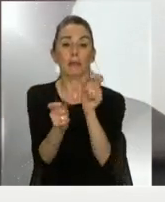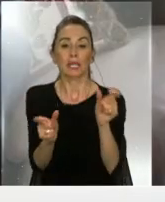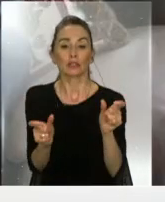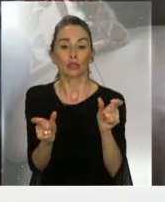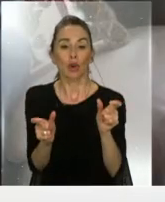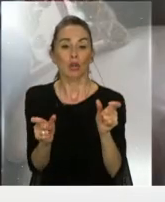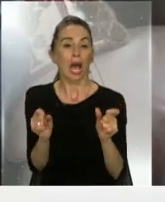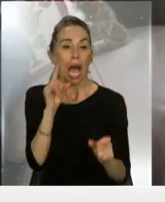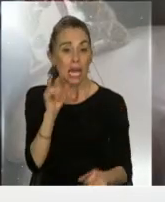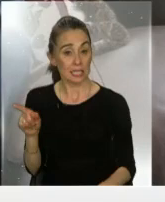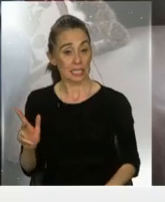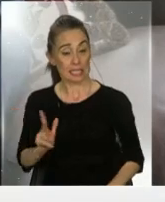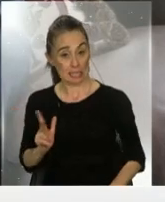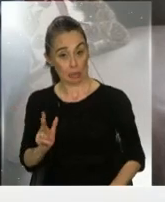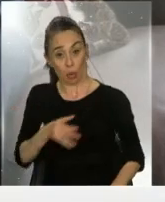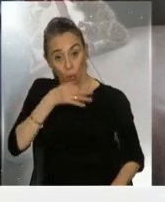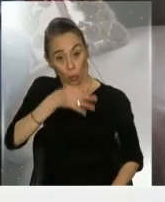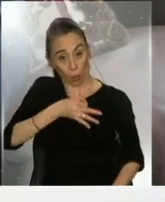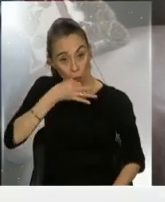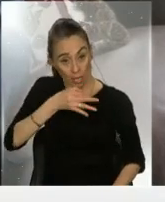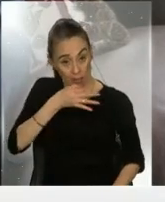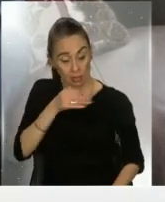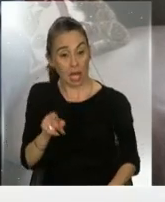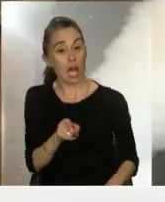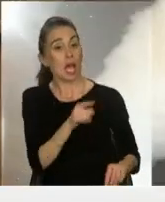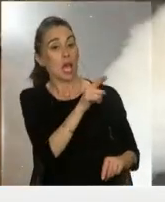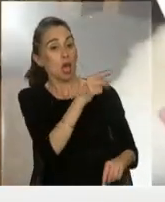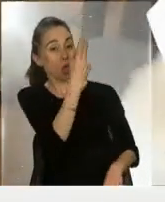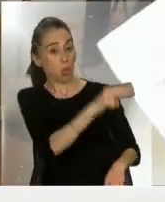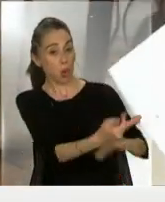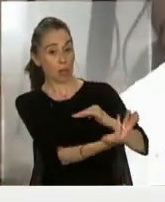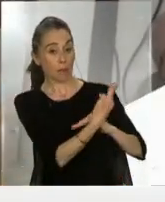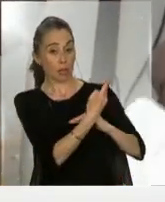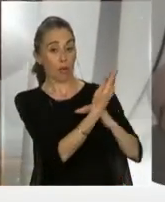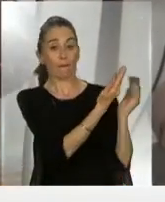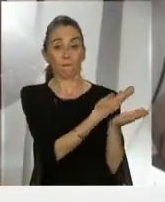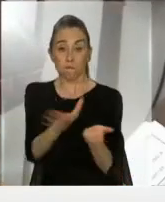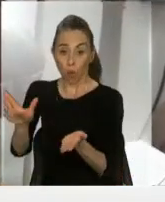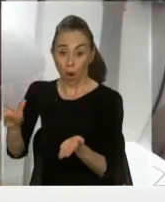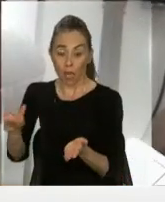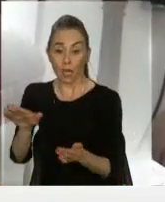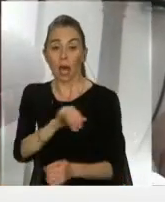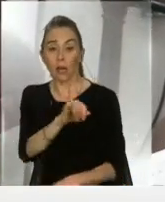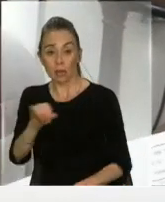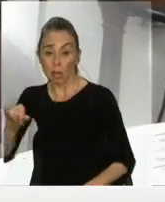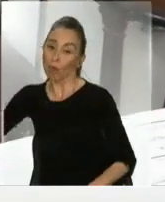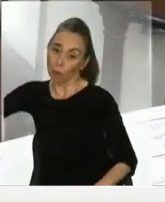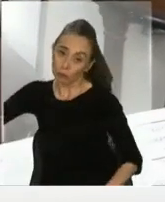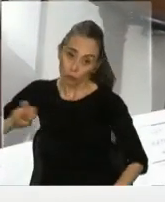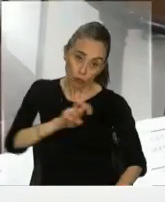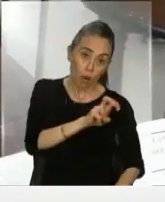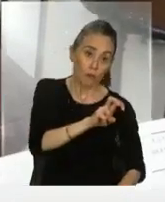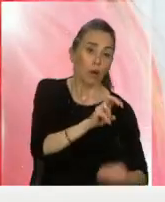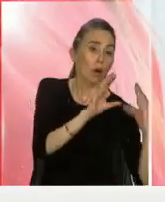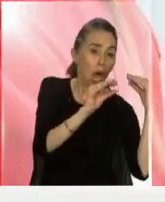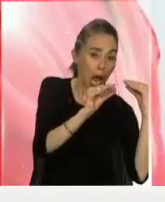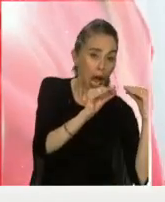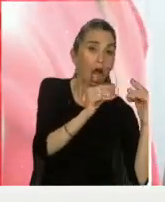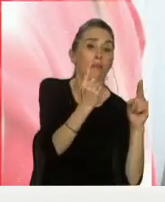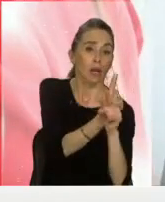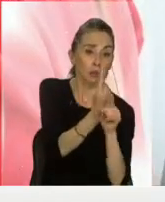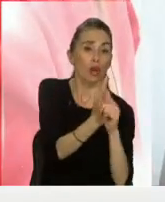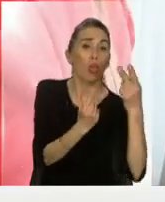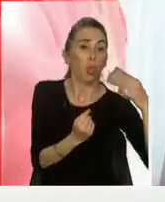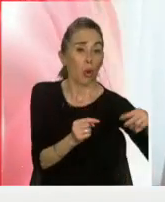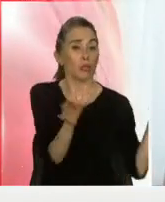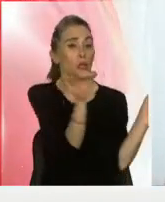así. Felipe relata que ante esa solicitud se fue, pero regresó minutos después para intentar hablar con el dueño